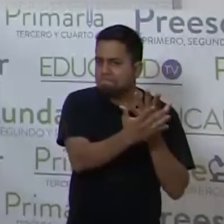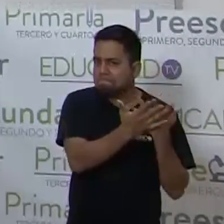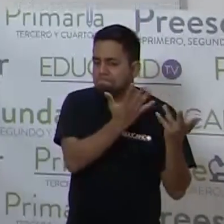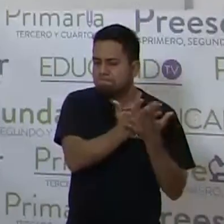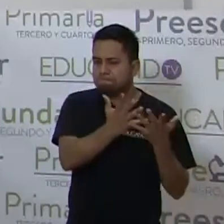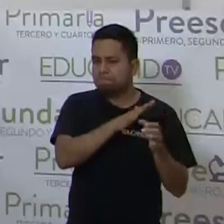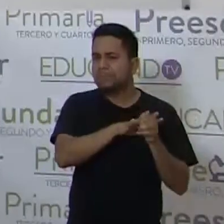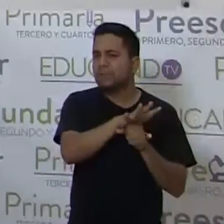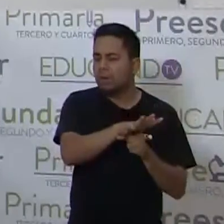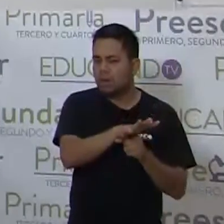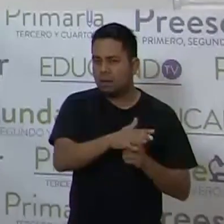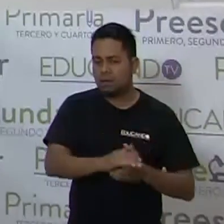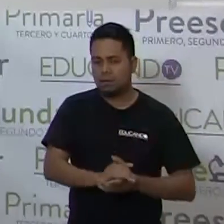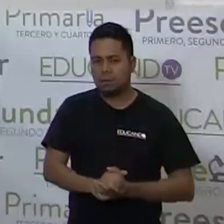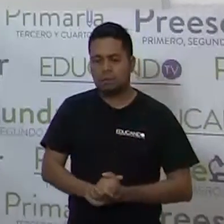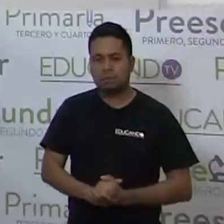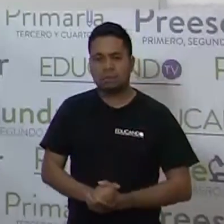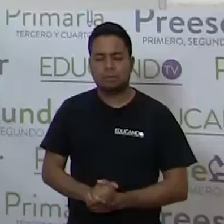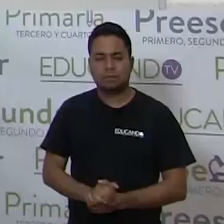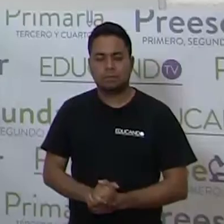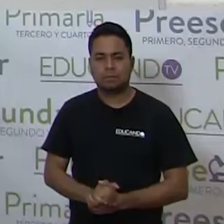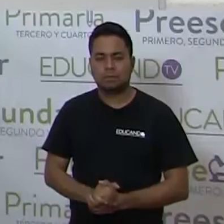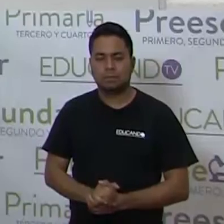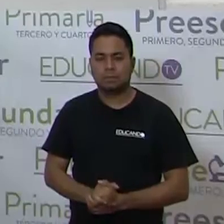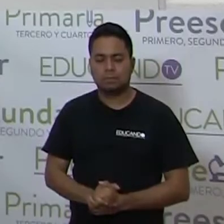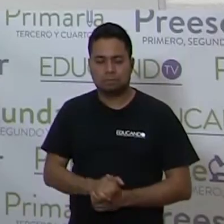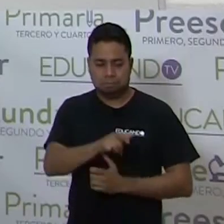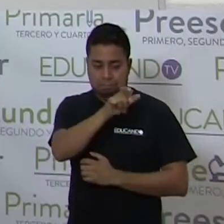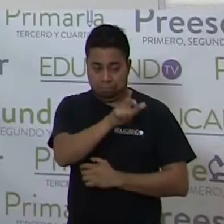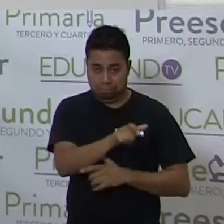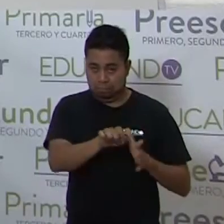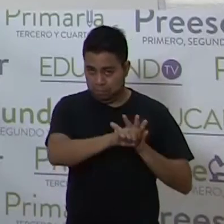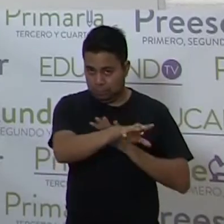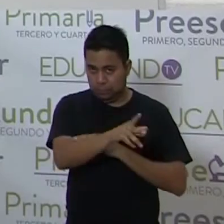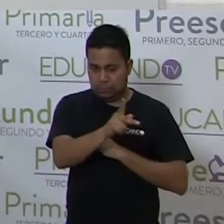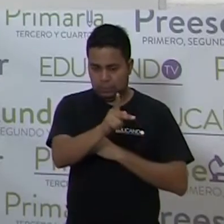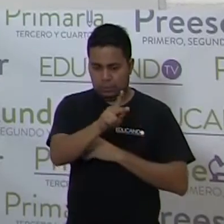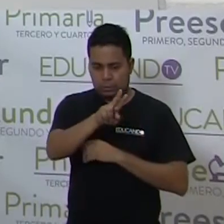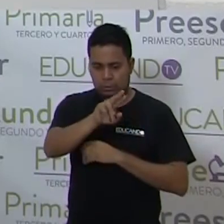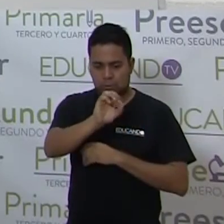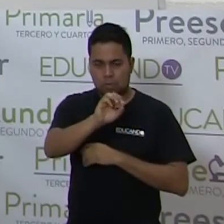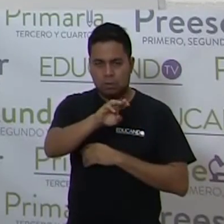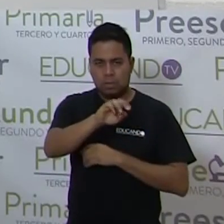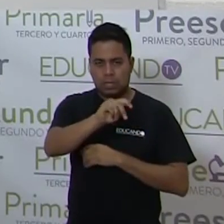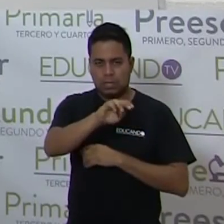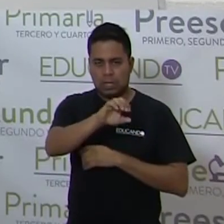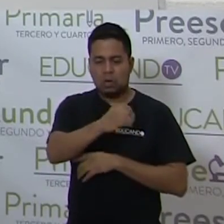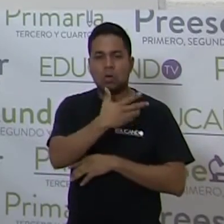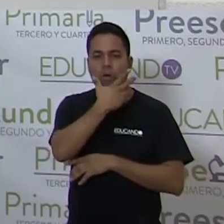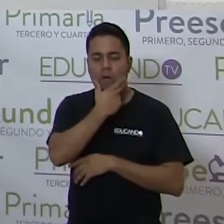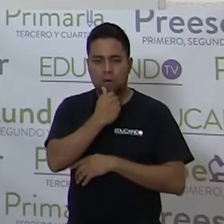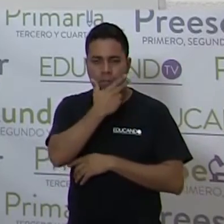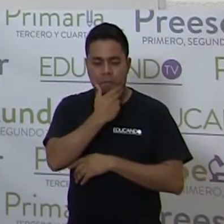del hombre? Bueno, allí Prometeo, si ustedes recuerdan,